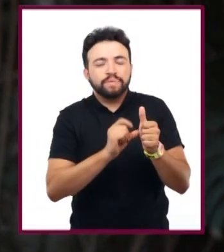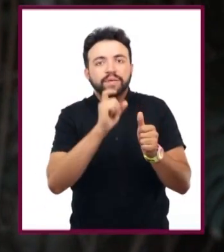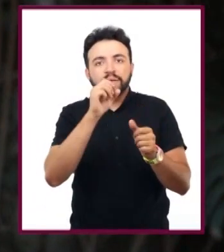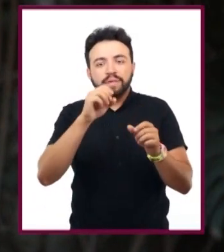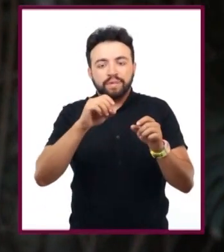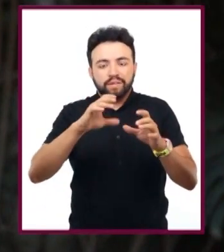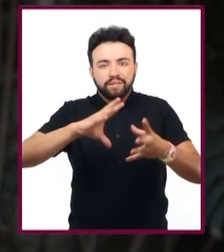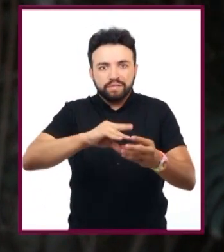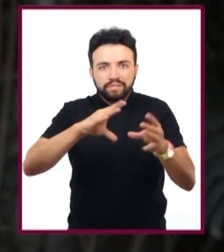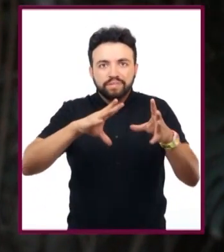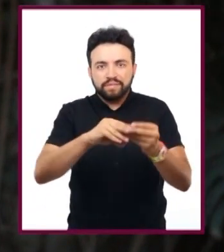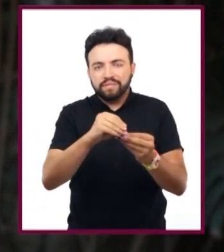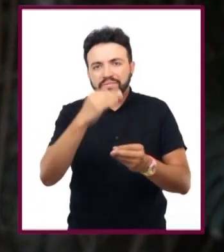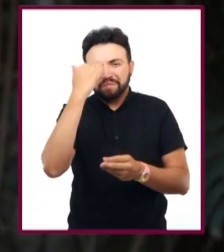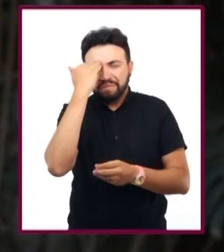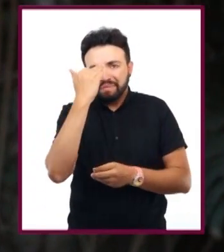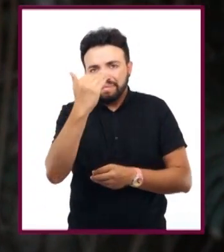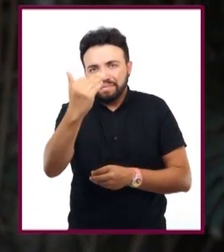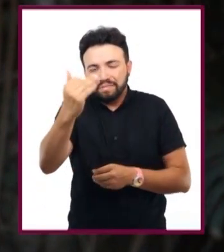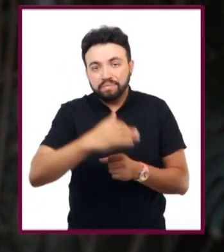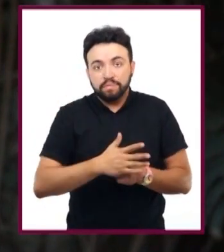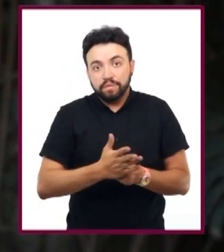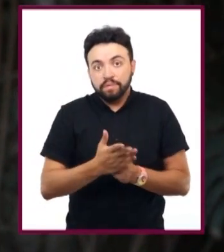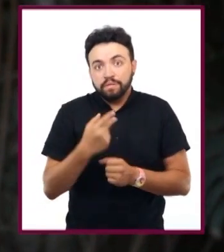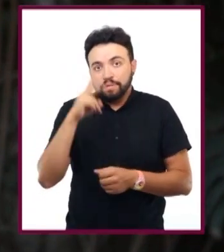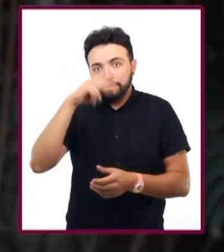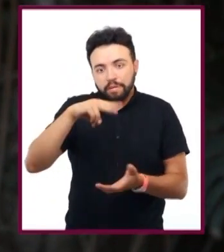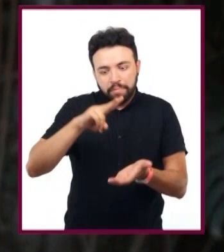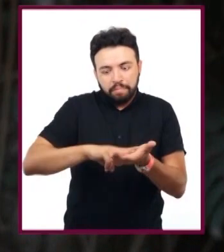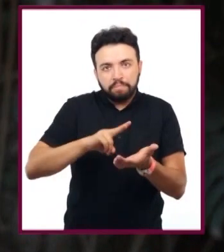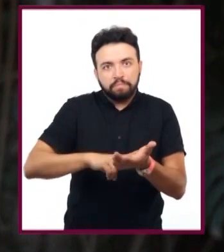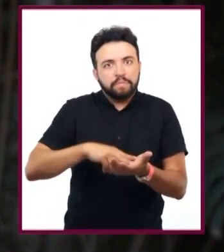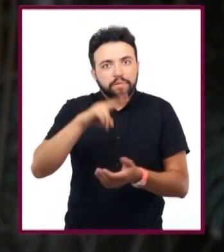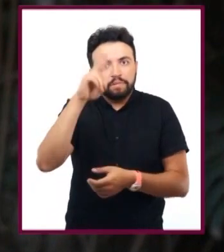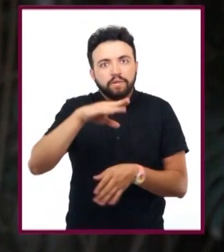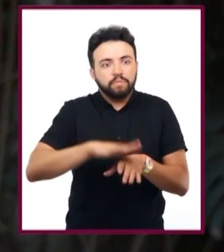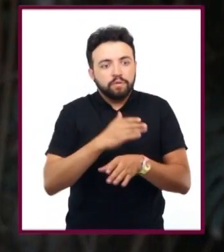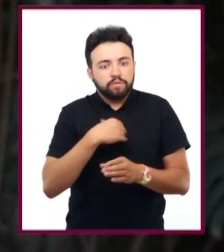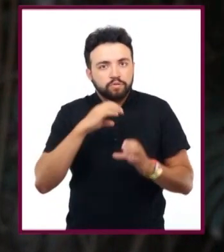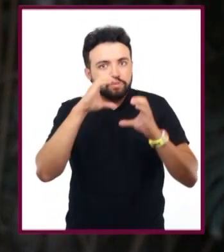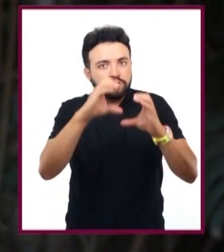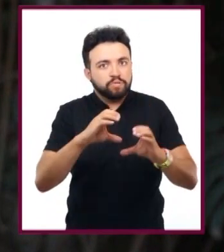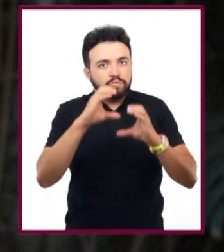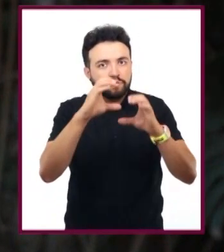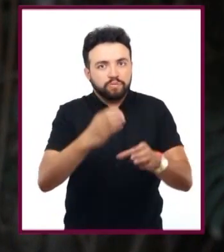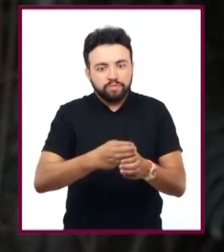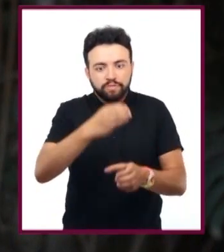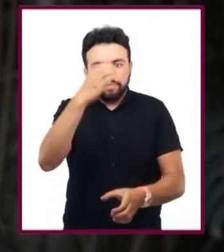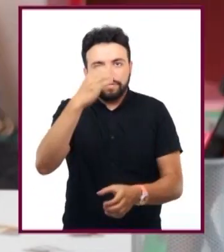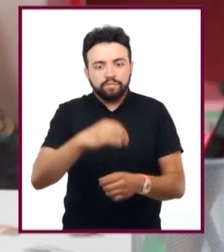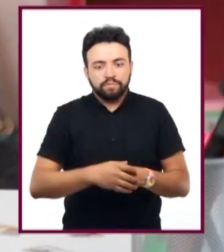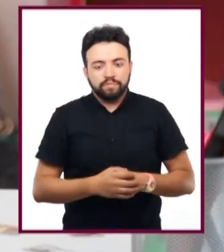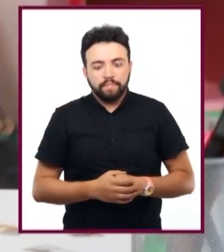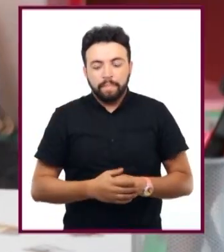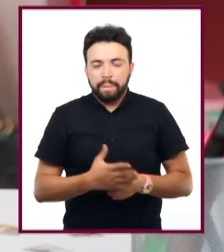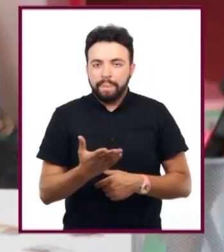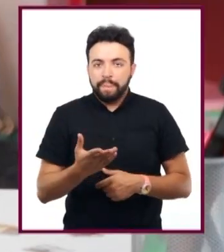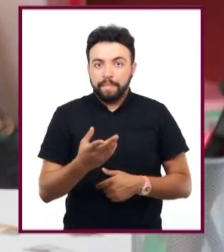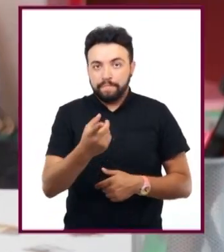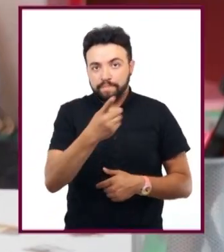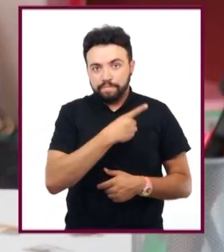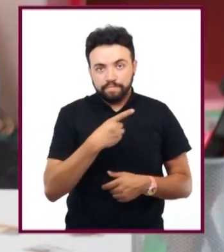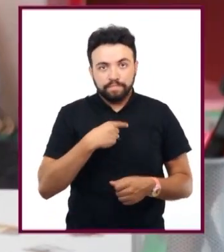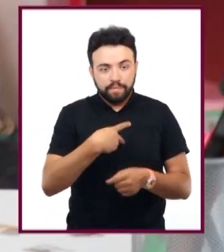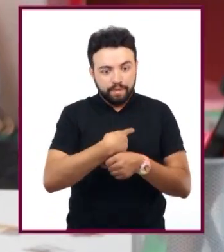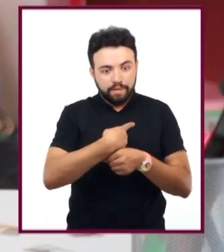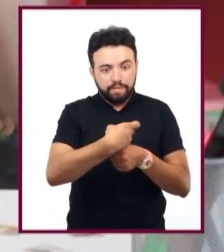esa barra de pan. Ha valido la pena todo el tiempo que me he dedicado a cuidar mis frasquitos, como dice Santi. Pues me